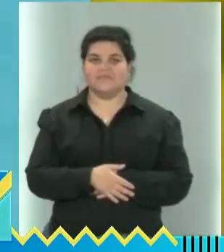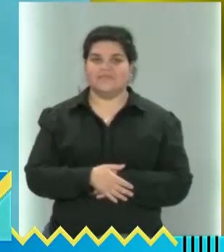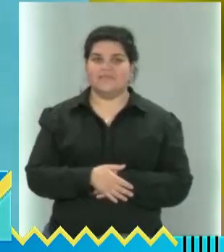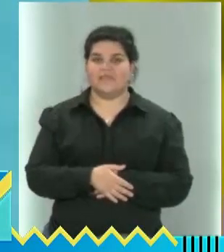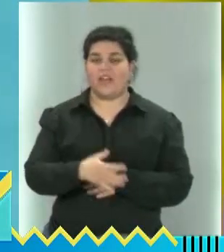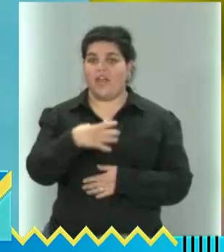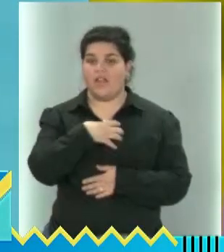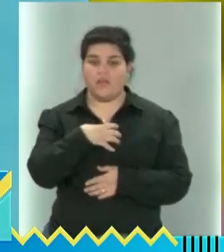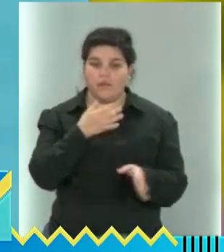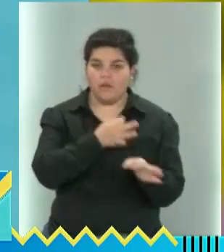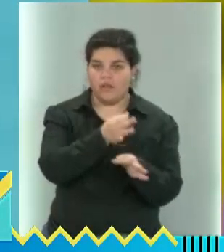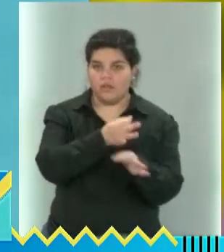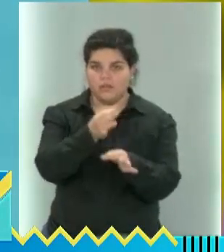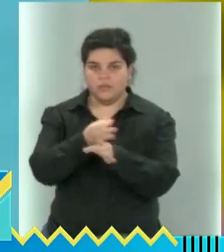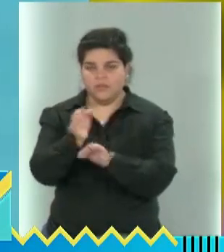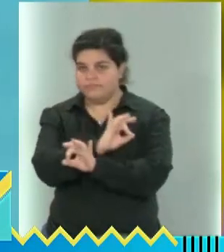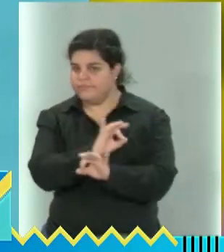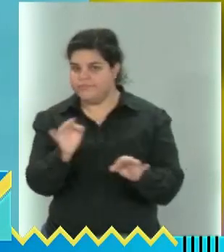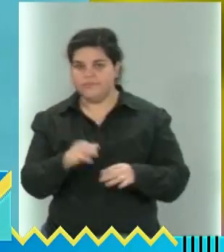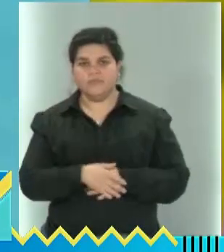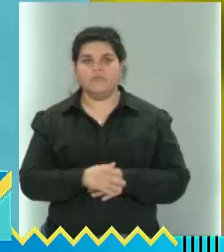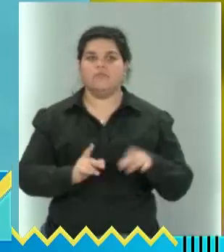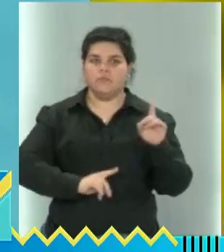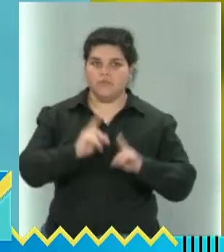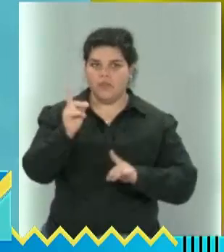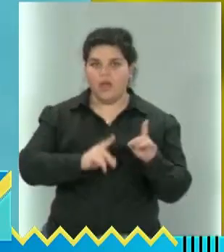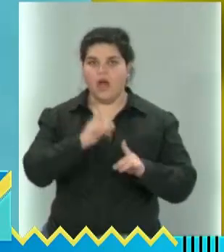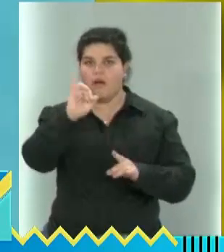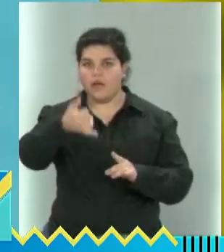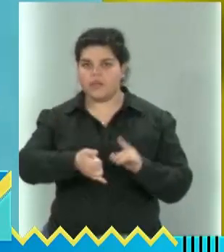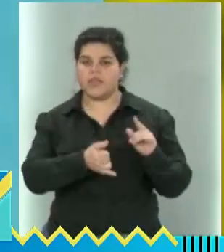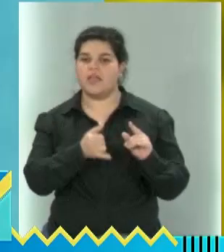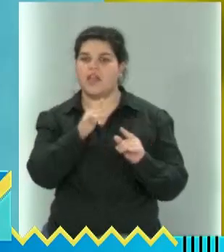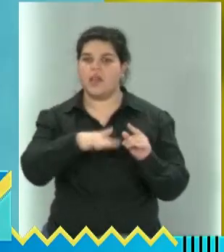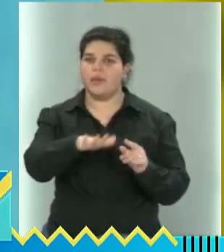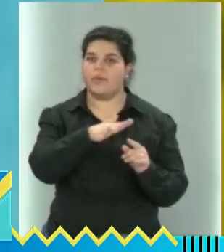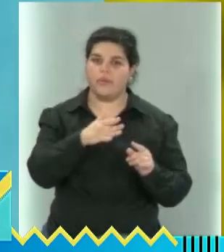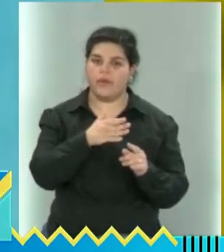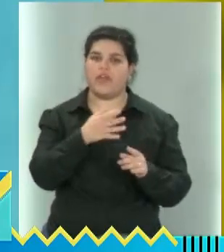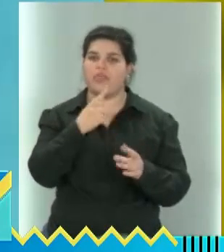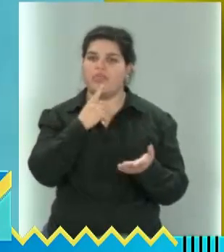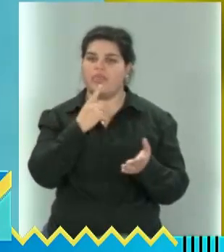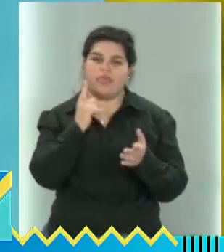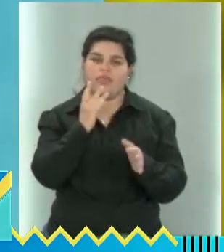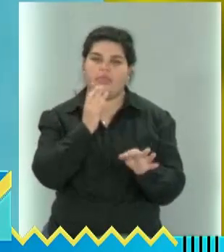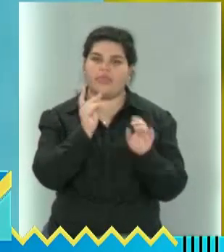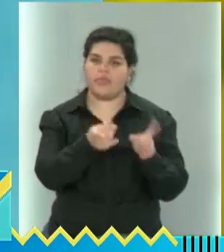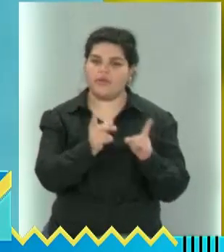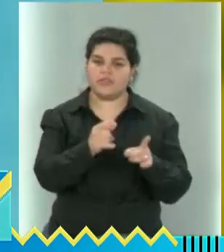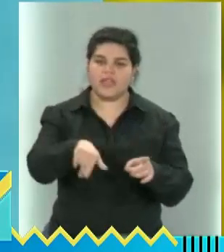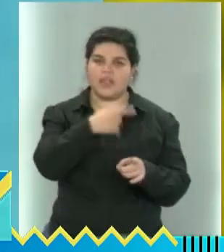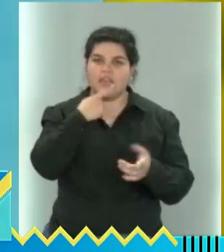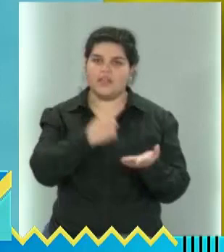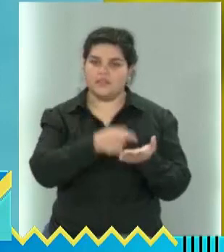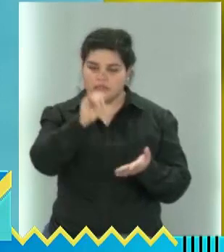recibiendo clases, o no al menos con normalidad, si vienen a algunos establecimientos docentes que han decidido dar clases, no se está haciendo con